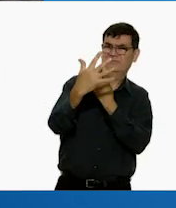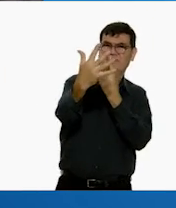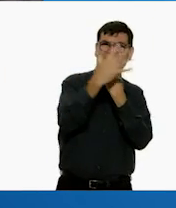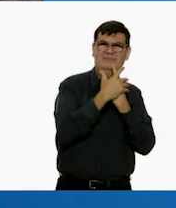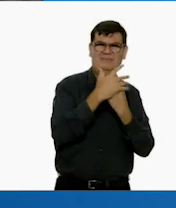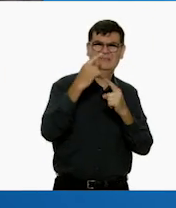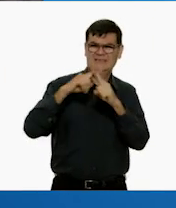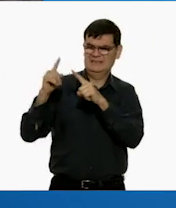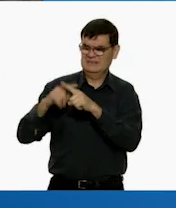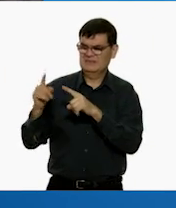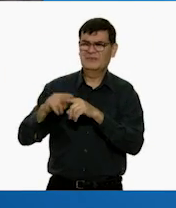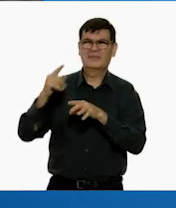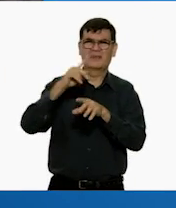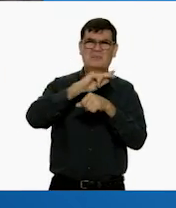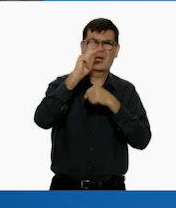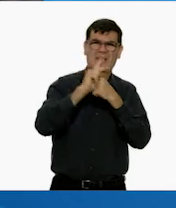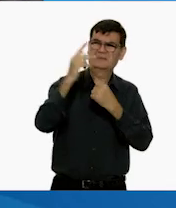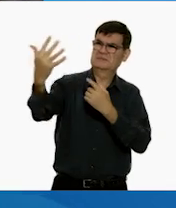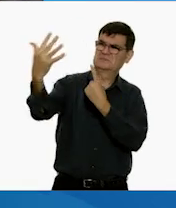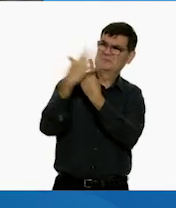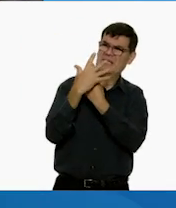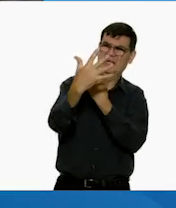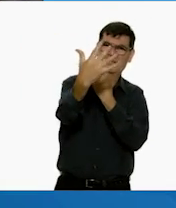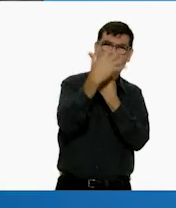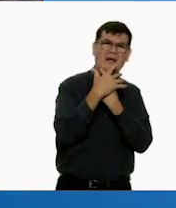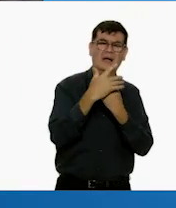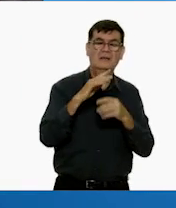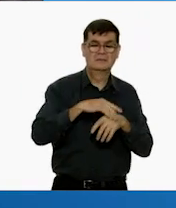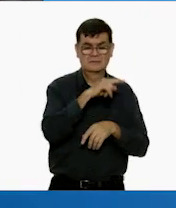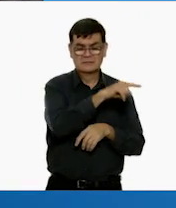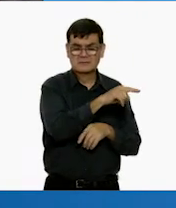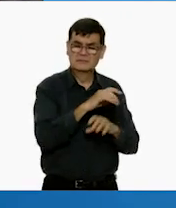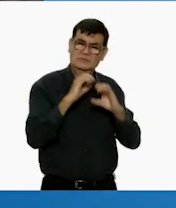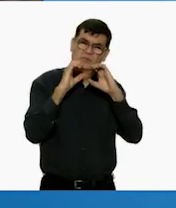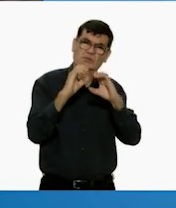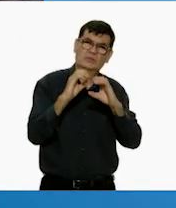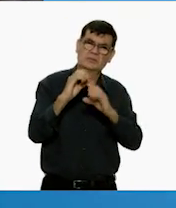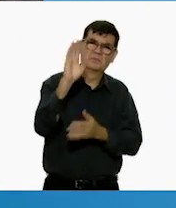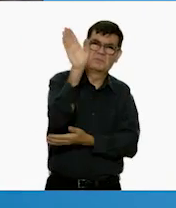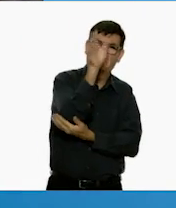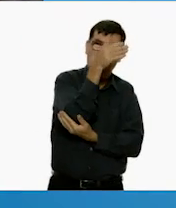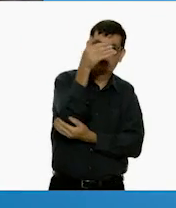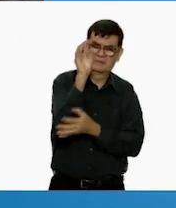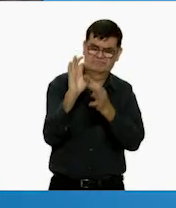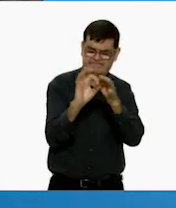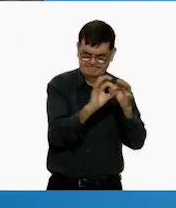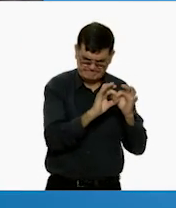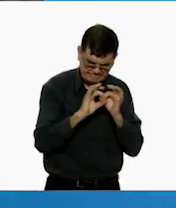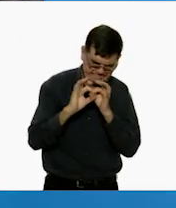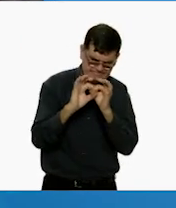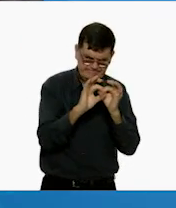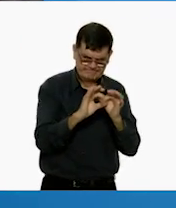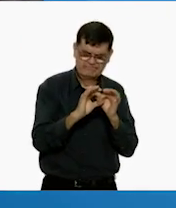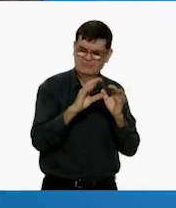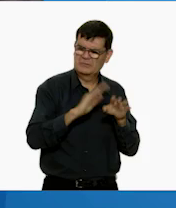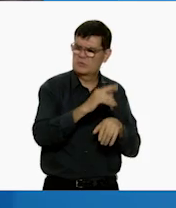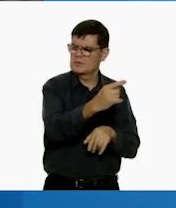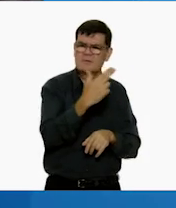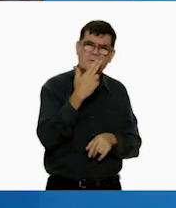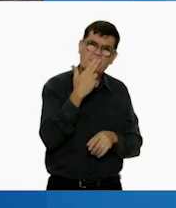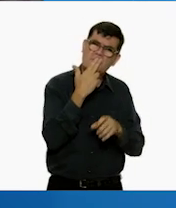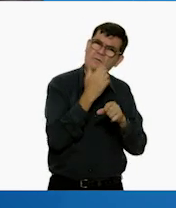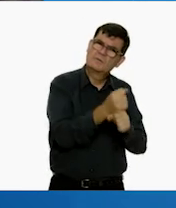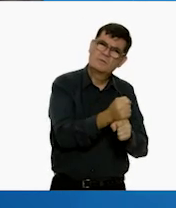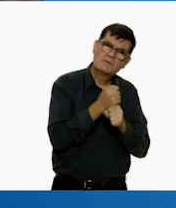extranjeras, etc., él cuidó la bandera de la unidad como ningún otro. En